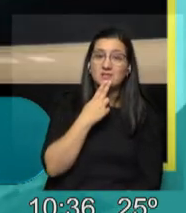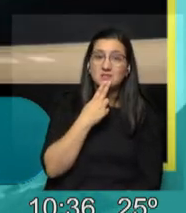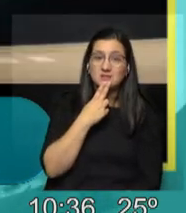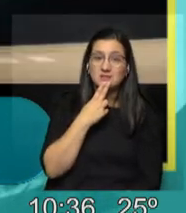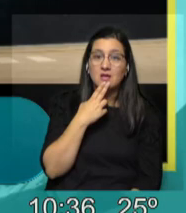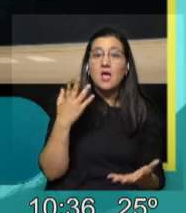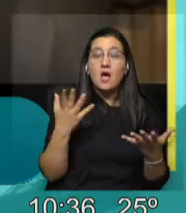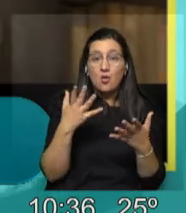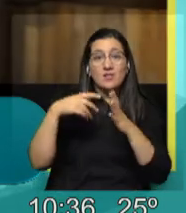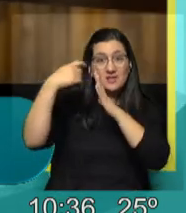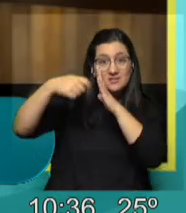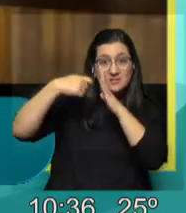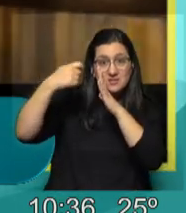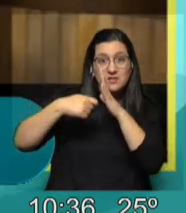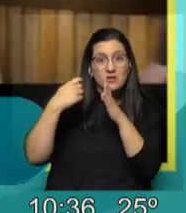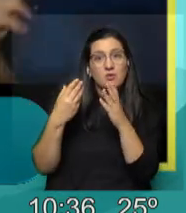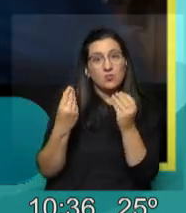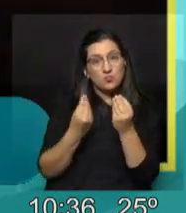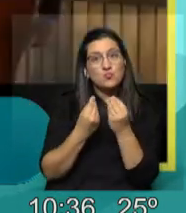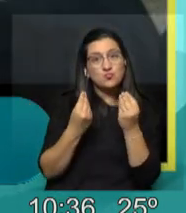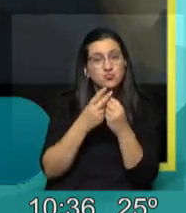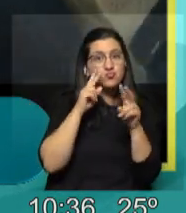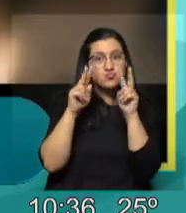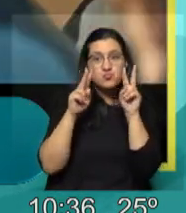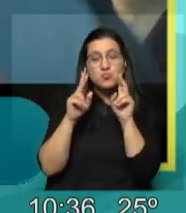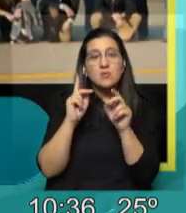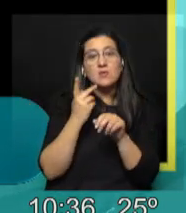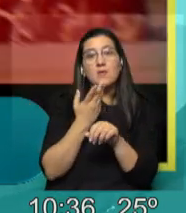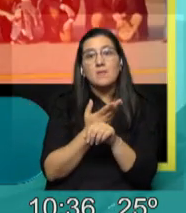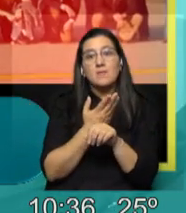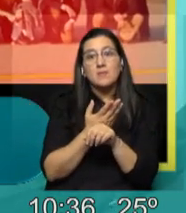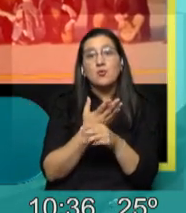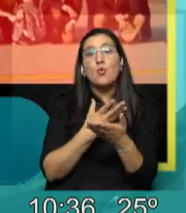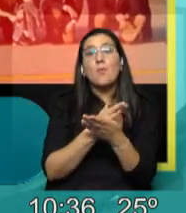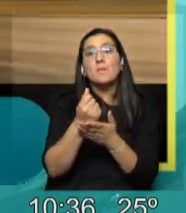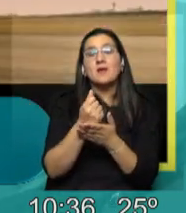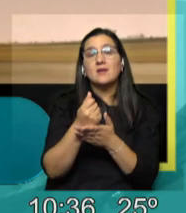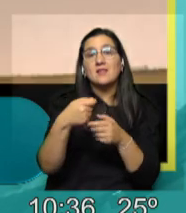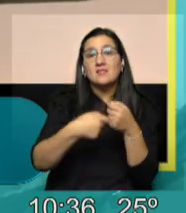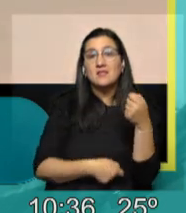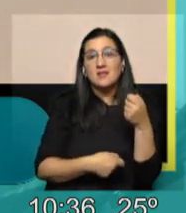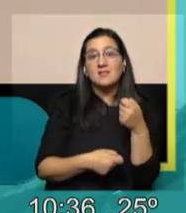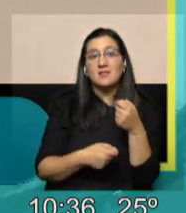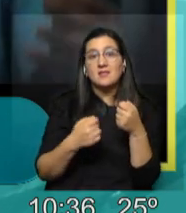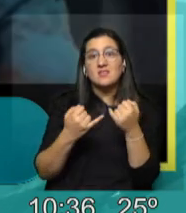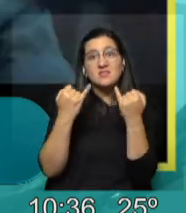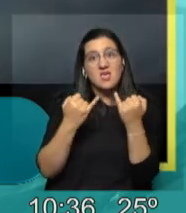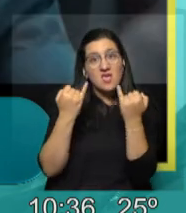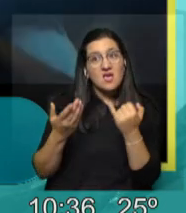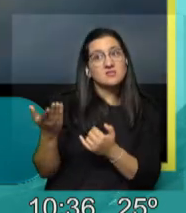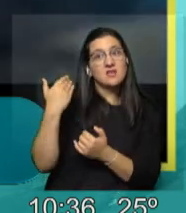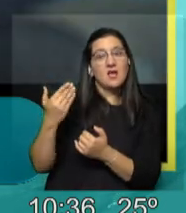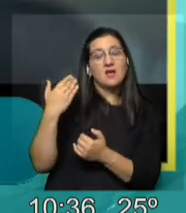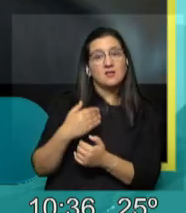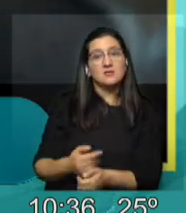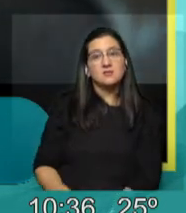ahora está en las salas. Y están reventando todo. Sí, tenés que pedir, tenés que comprar el ticket días antes, sí, y que